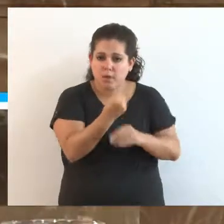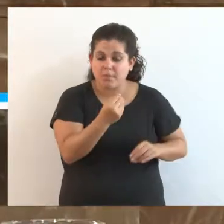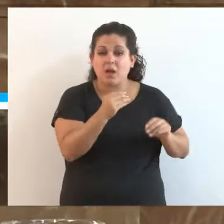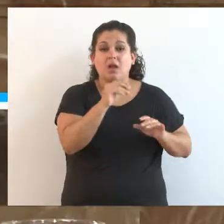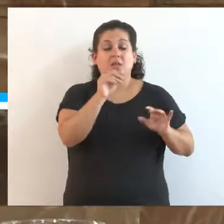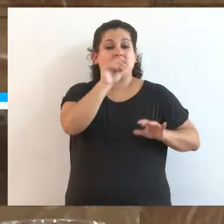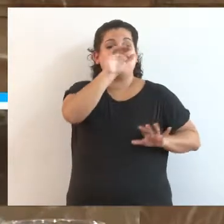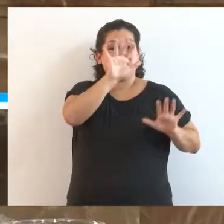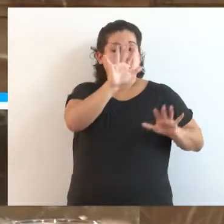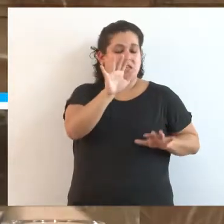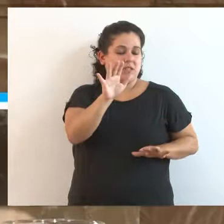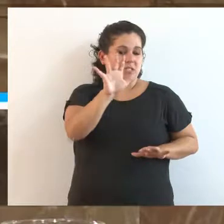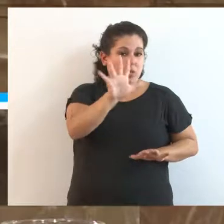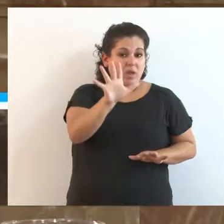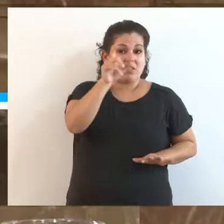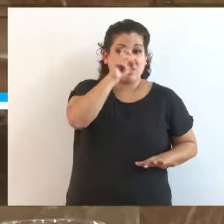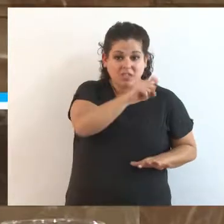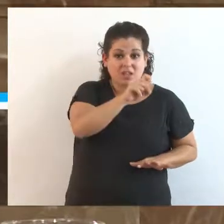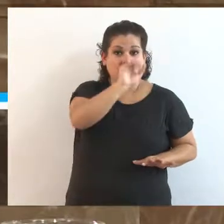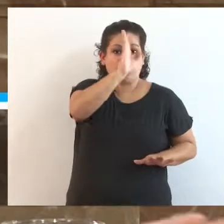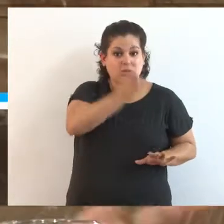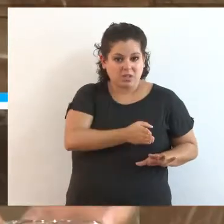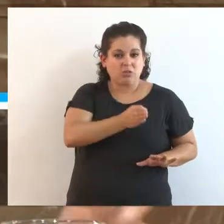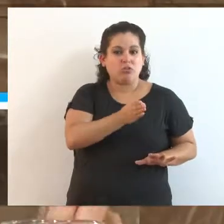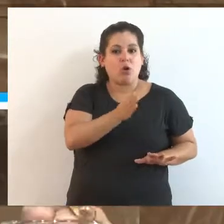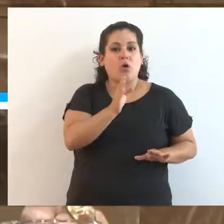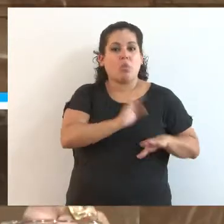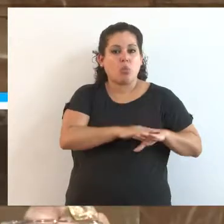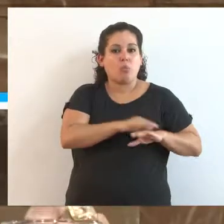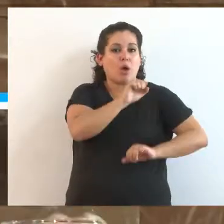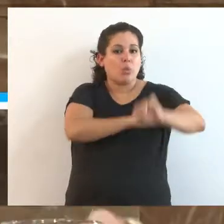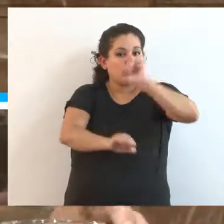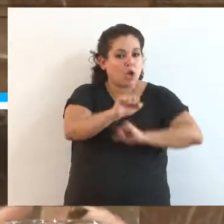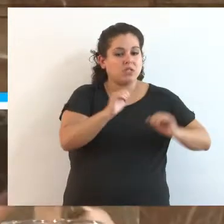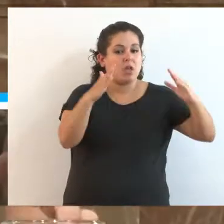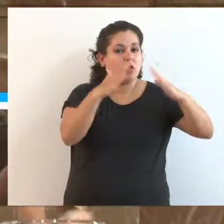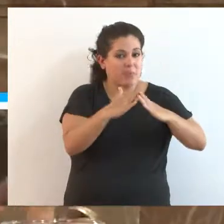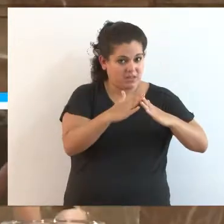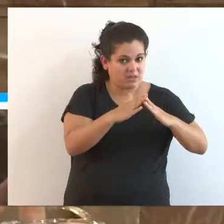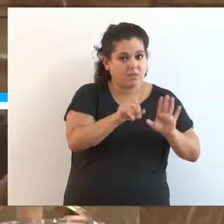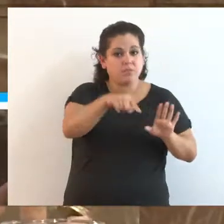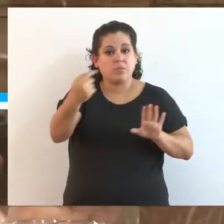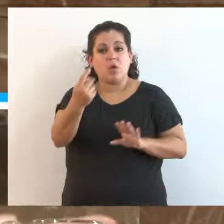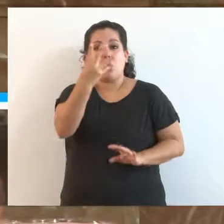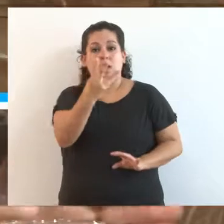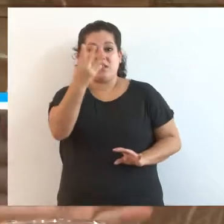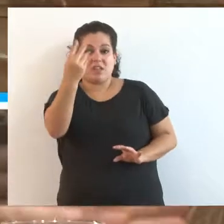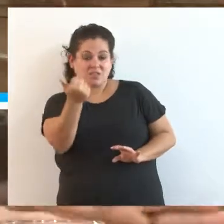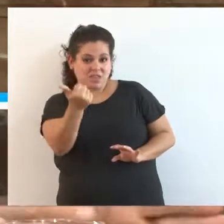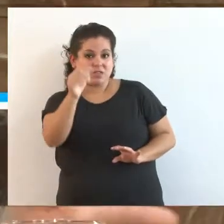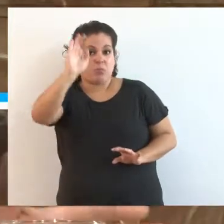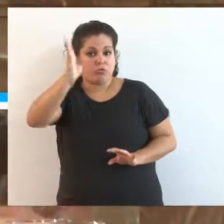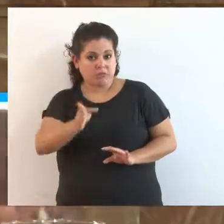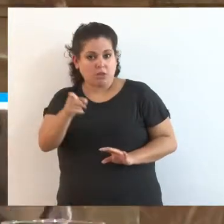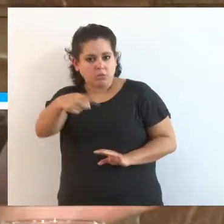El 57% de esos niños que ingresan por violencia doméstica, y el 46% de esos niños, el